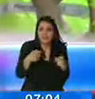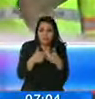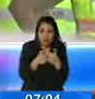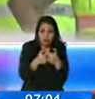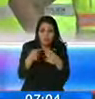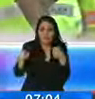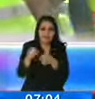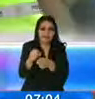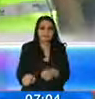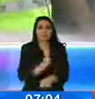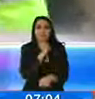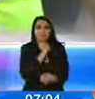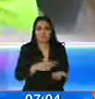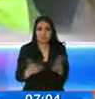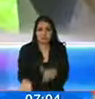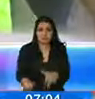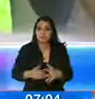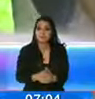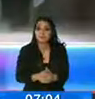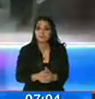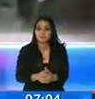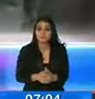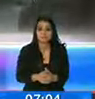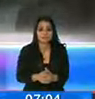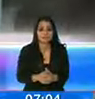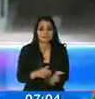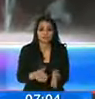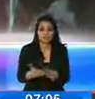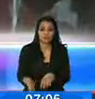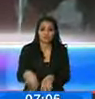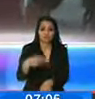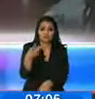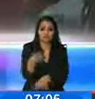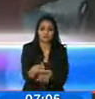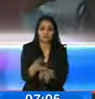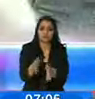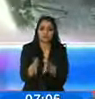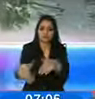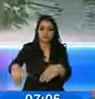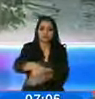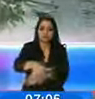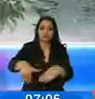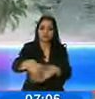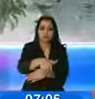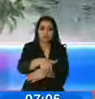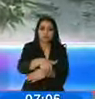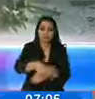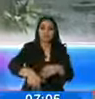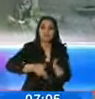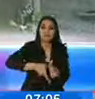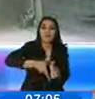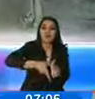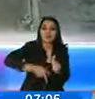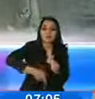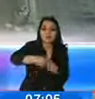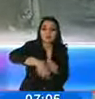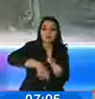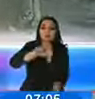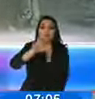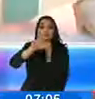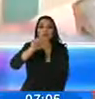cuello acabó con su vida. A los pocos minutos, el cuerpo quedó tendido en un callejón a la altura de las rieles de tren en el sector de